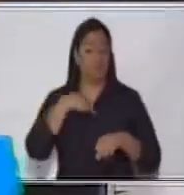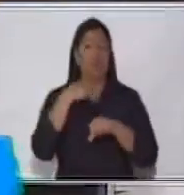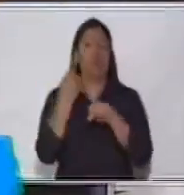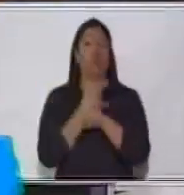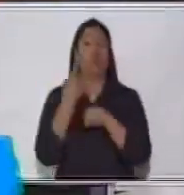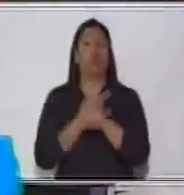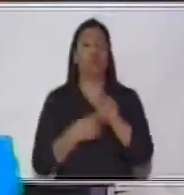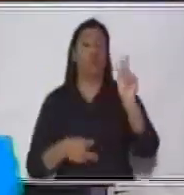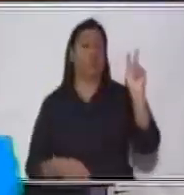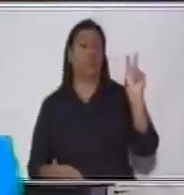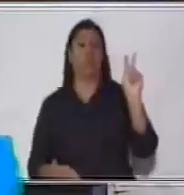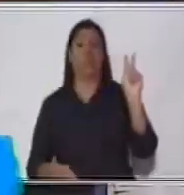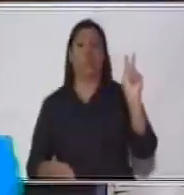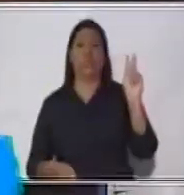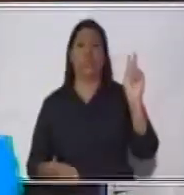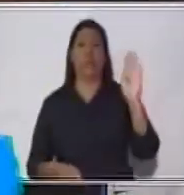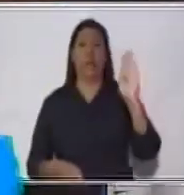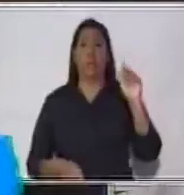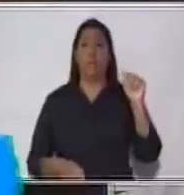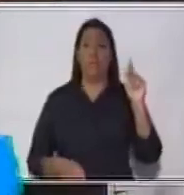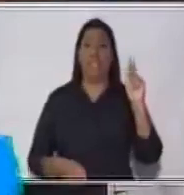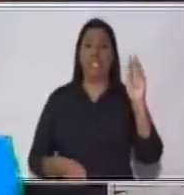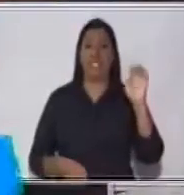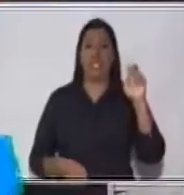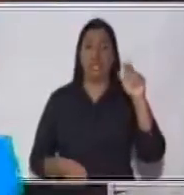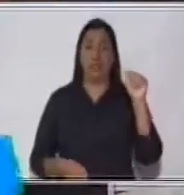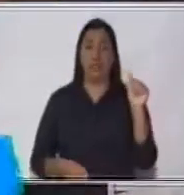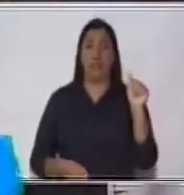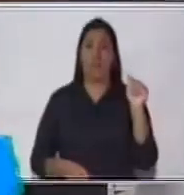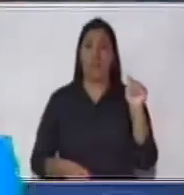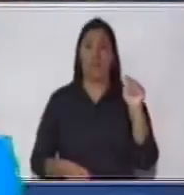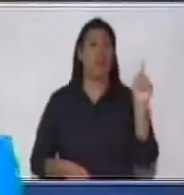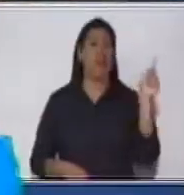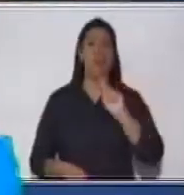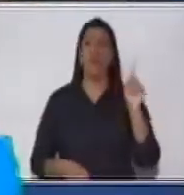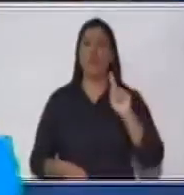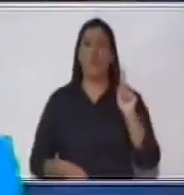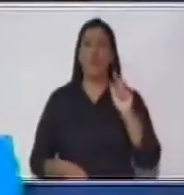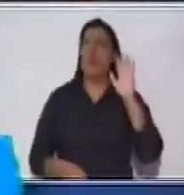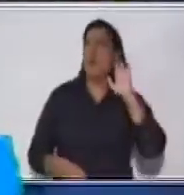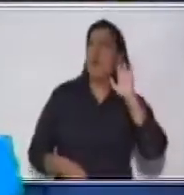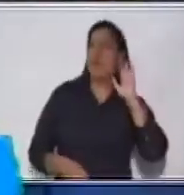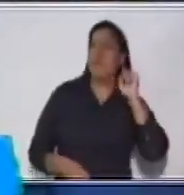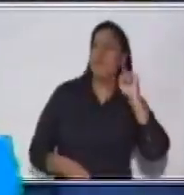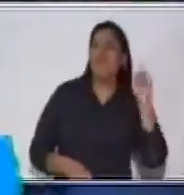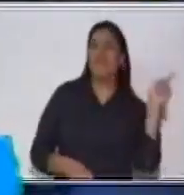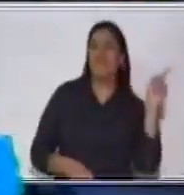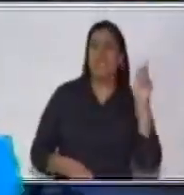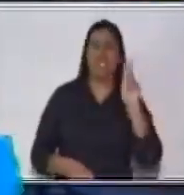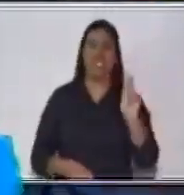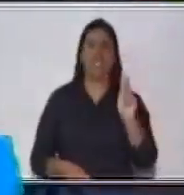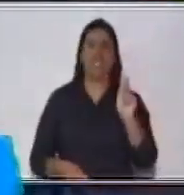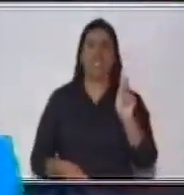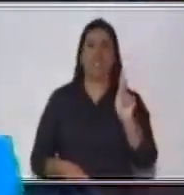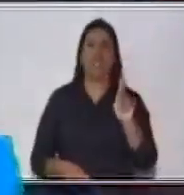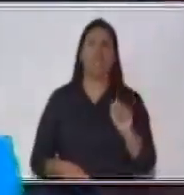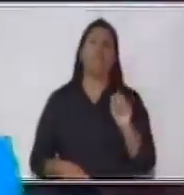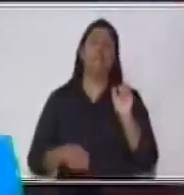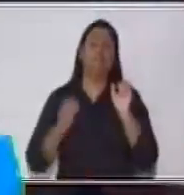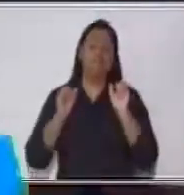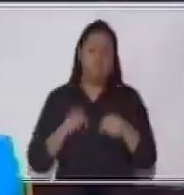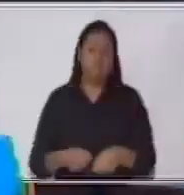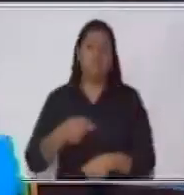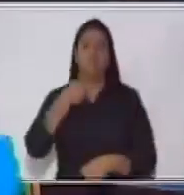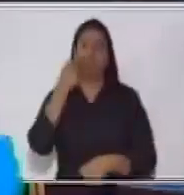diríamos ballena. No sonaría esa Y. Esto lo tienes que prestar atención cuando tú estés pronunciando. Te invito a